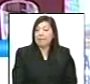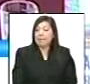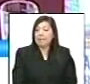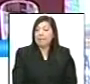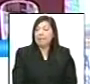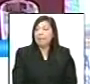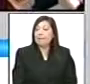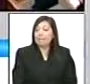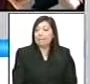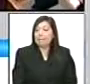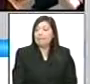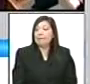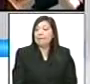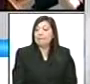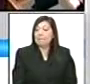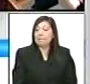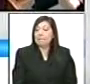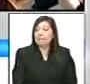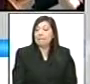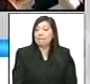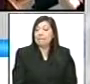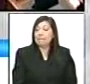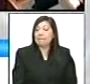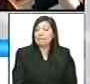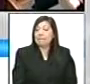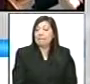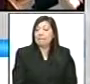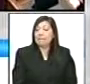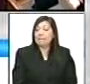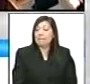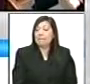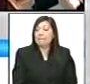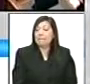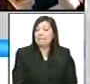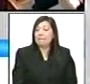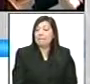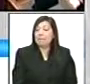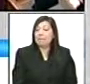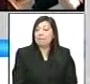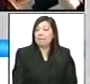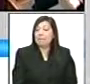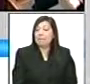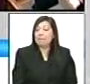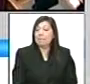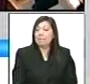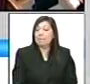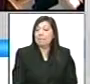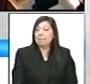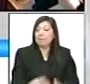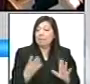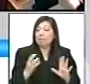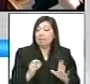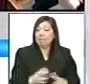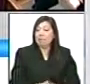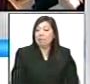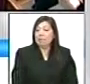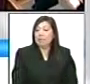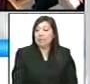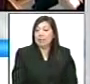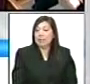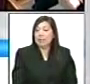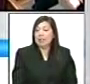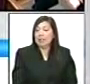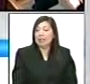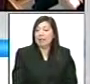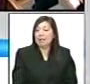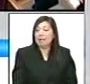¿Por qué no vota un artículo separado del siguiente? Ah, ok. Vamos a votar el 90. Al voto del